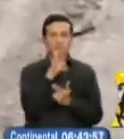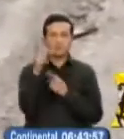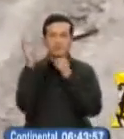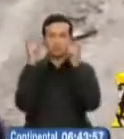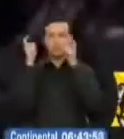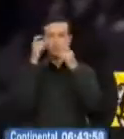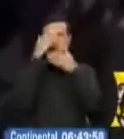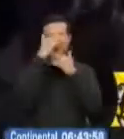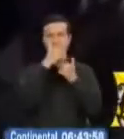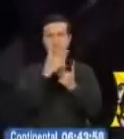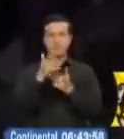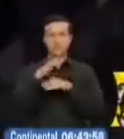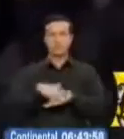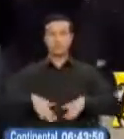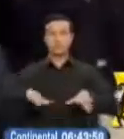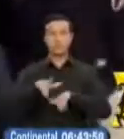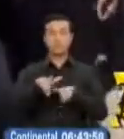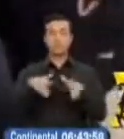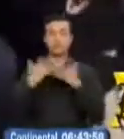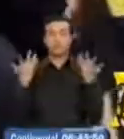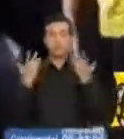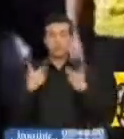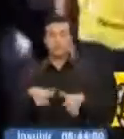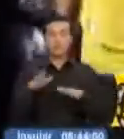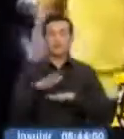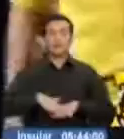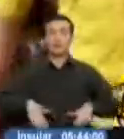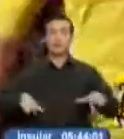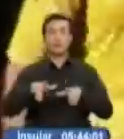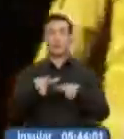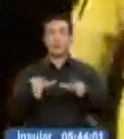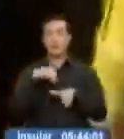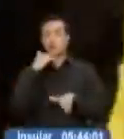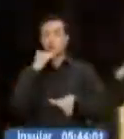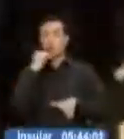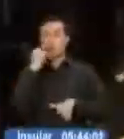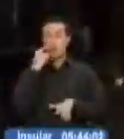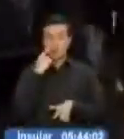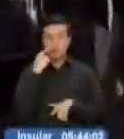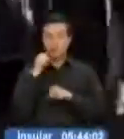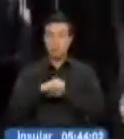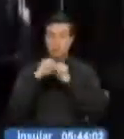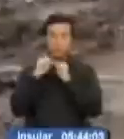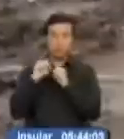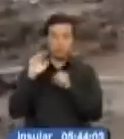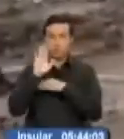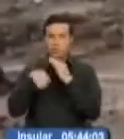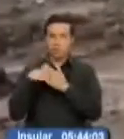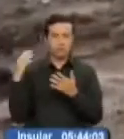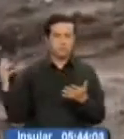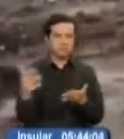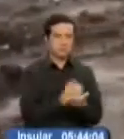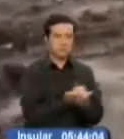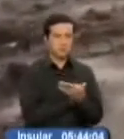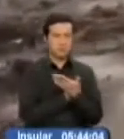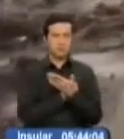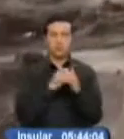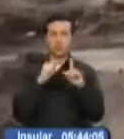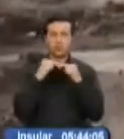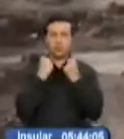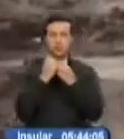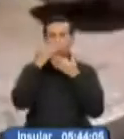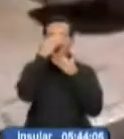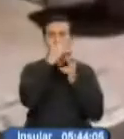estado islámico en el lugar además se limpiaron los dispositivos y explosivos improvisados y las minas la unidad de lucha contra el